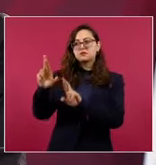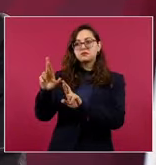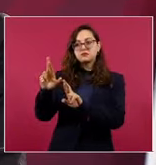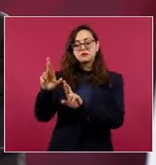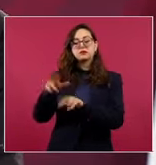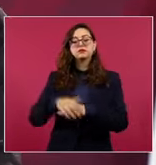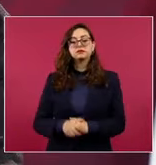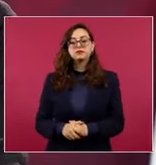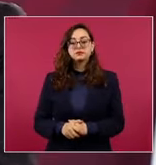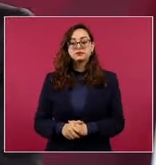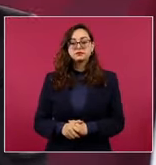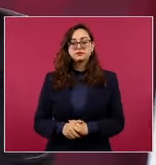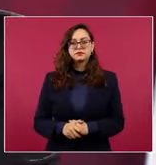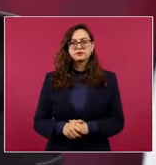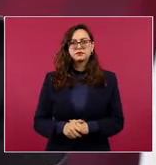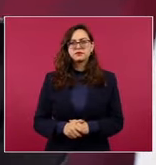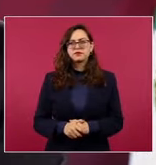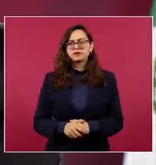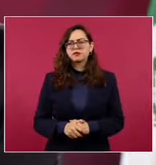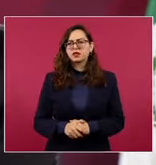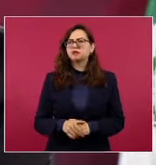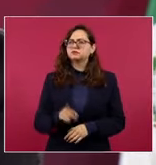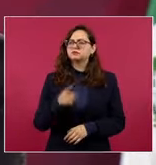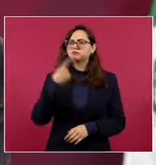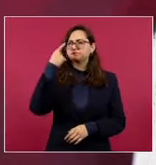fue independiente la Corte